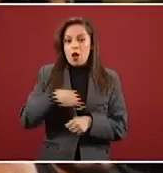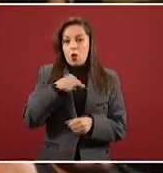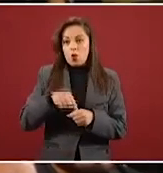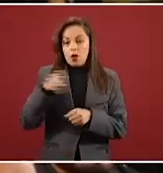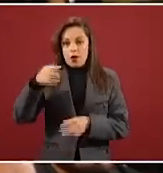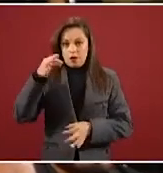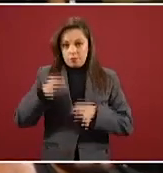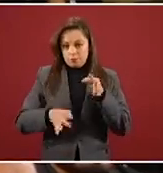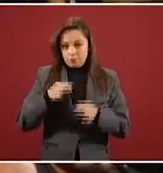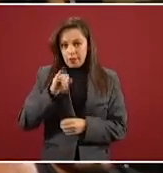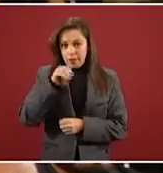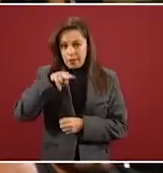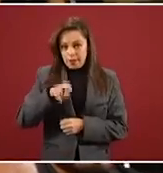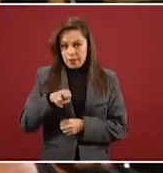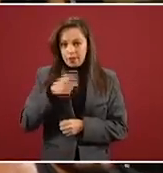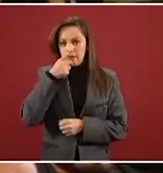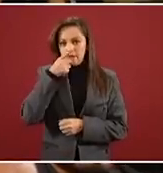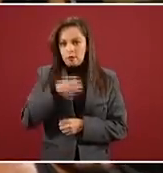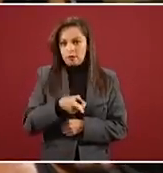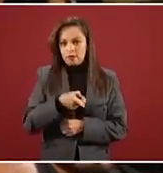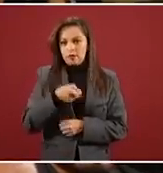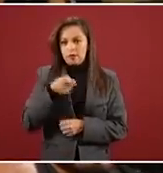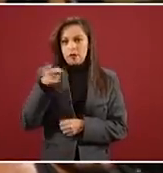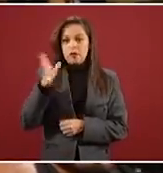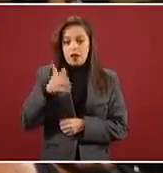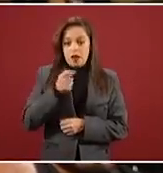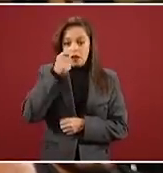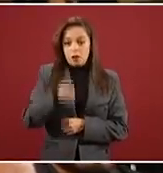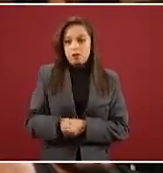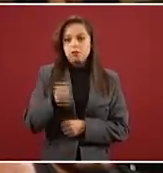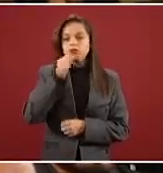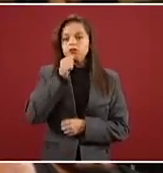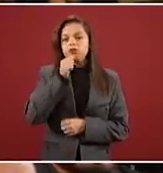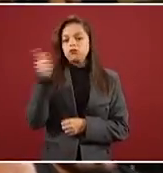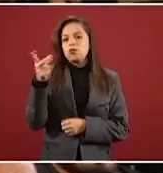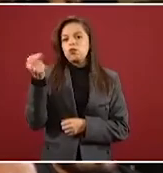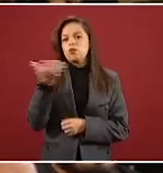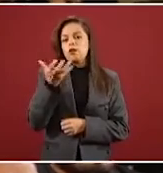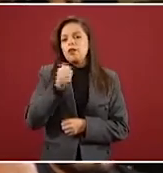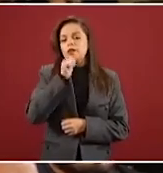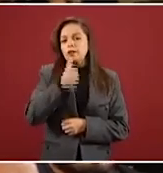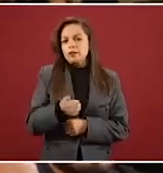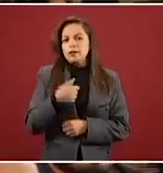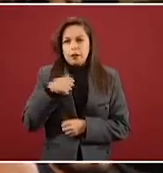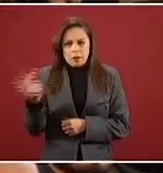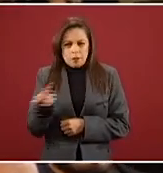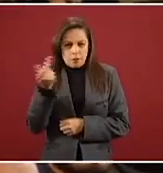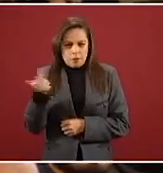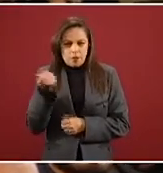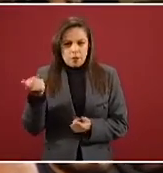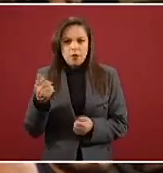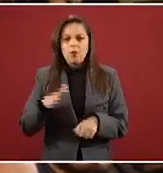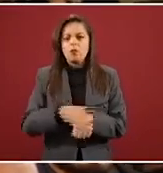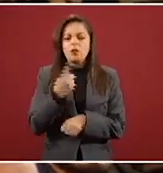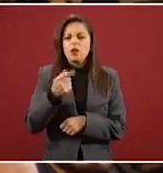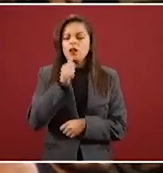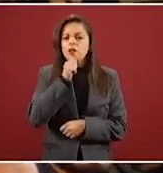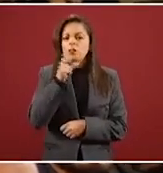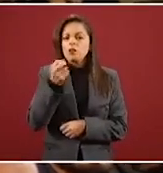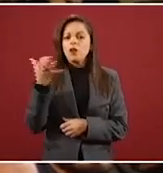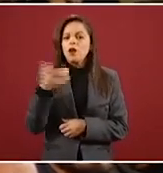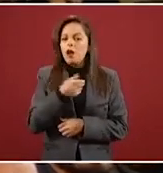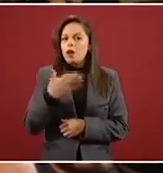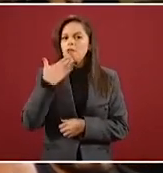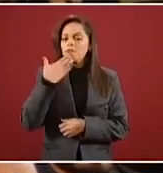INE, es que no se ha acatado esta sentencia. Aquí la pregunta concreta, presidente, sería ¿por qué no se ha acatado esa sentencia que